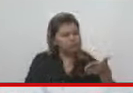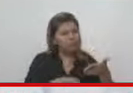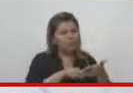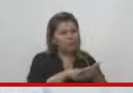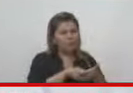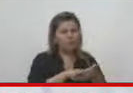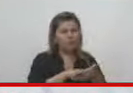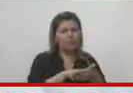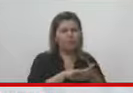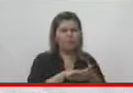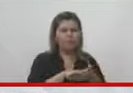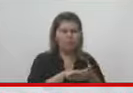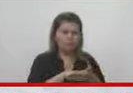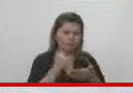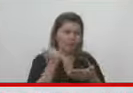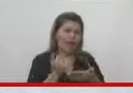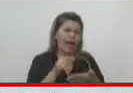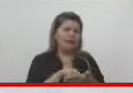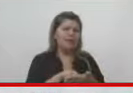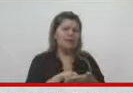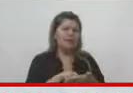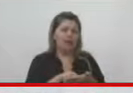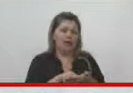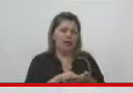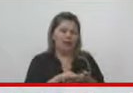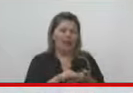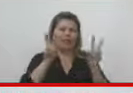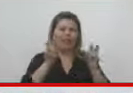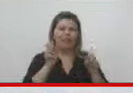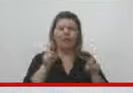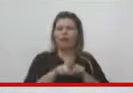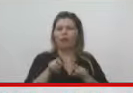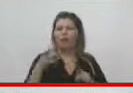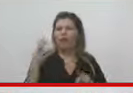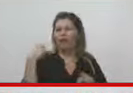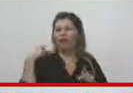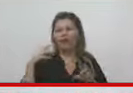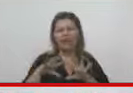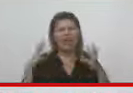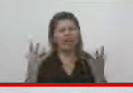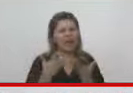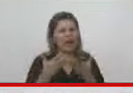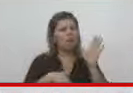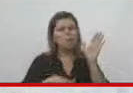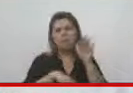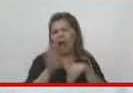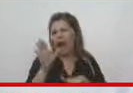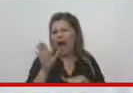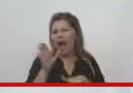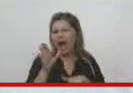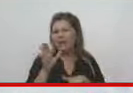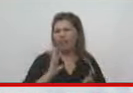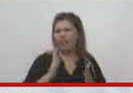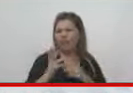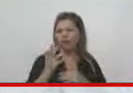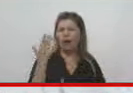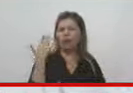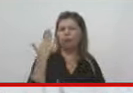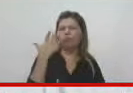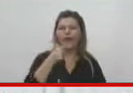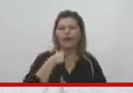Nacional, vamos a encontrarnos con cuestiones genéricas que más tienen que ver con una plataforma electoral